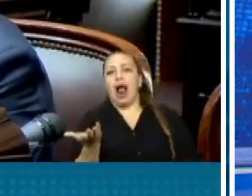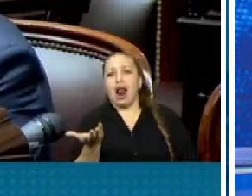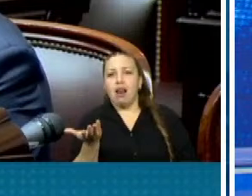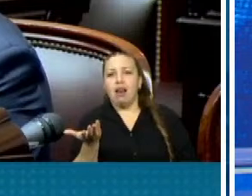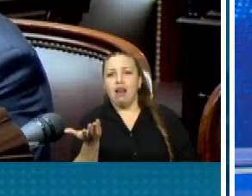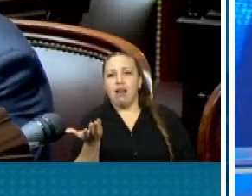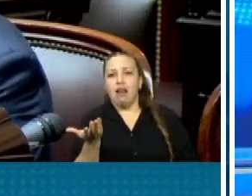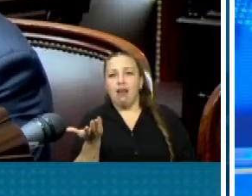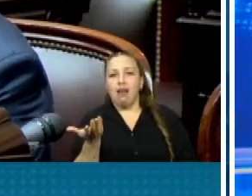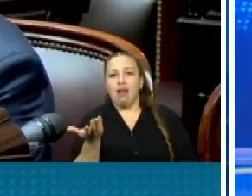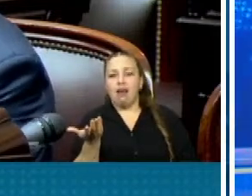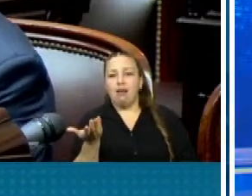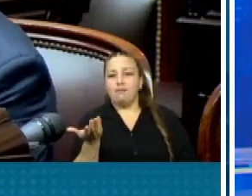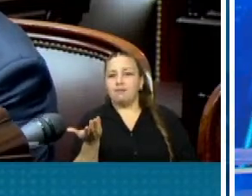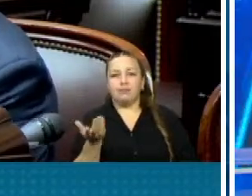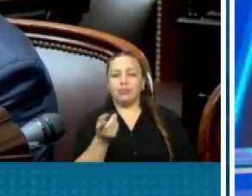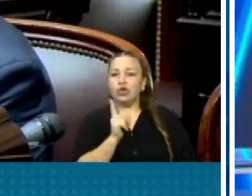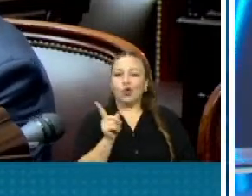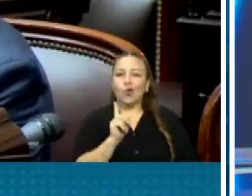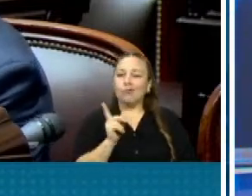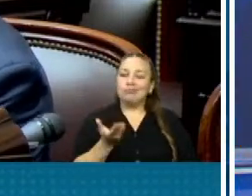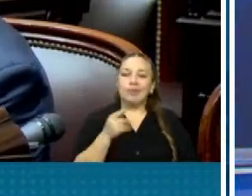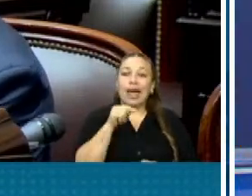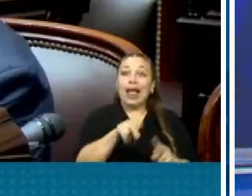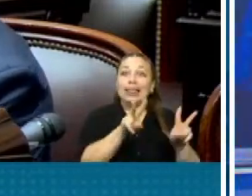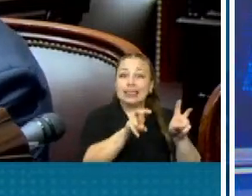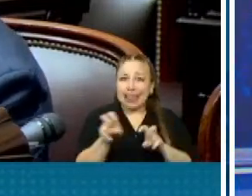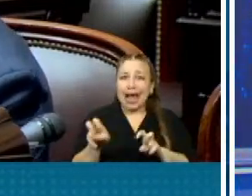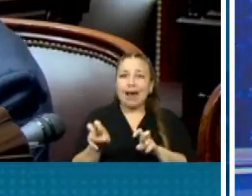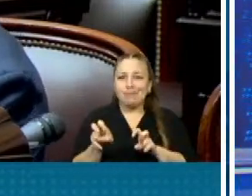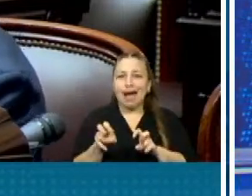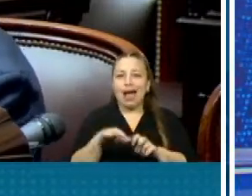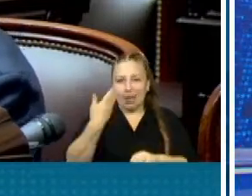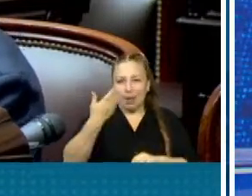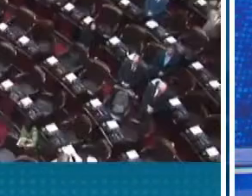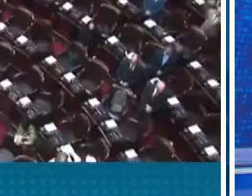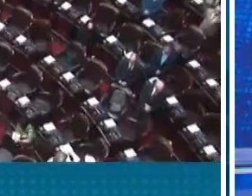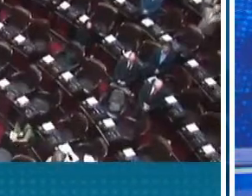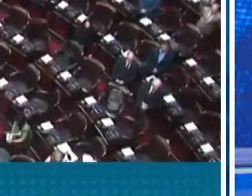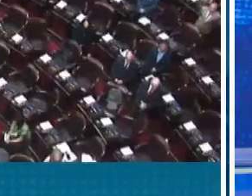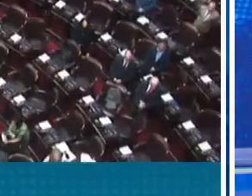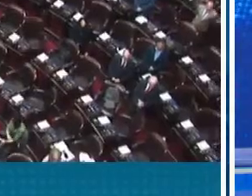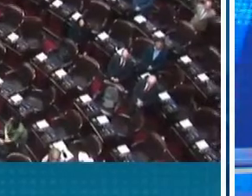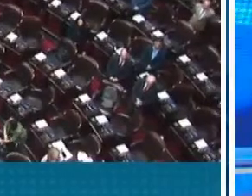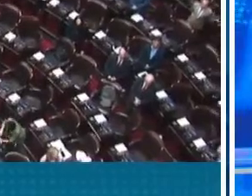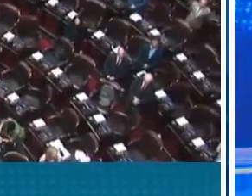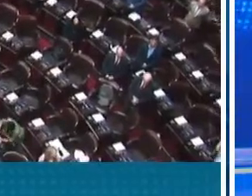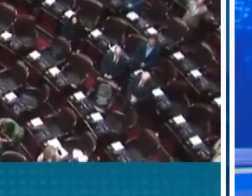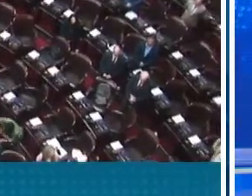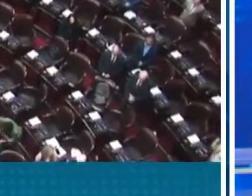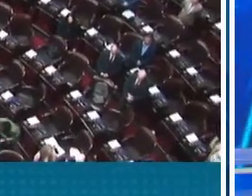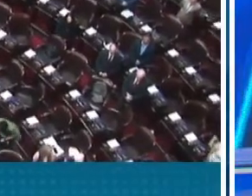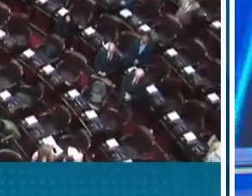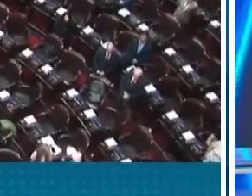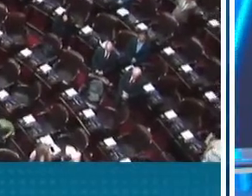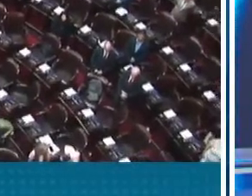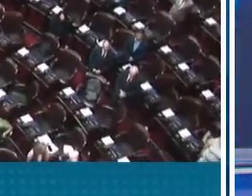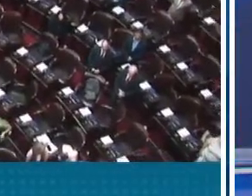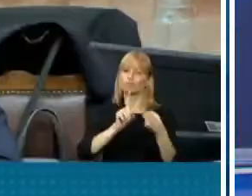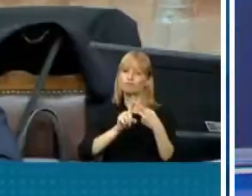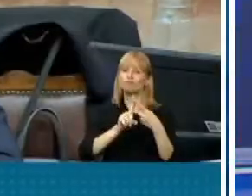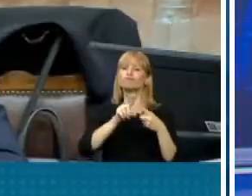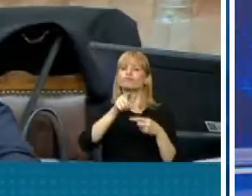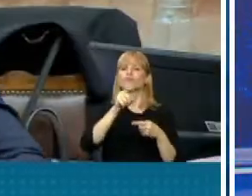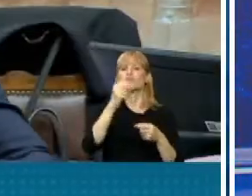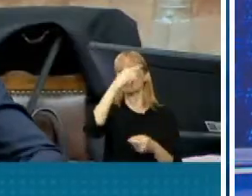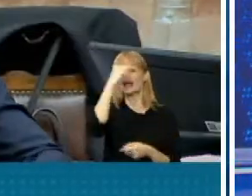sé que hay un coletazo económico, lo que decís vos, que alguien en el gobierno lo mencionaba, que sabés que es, claro,